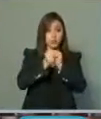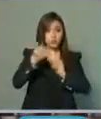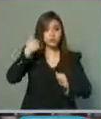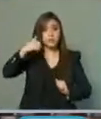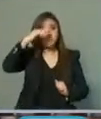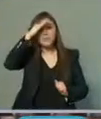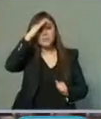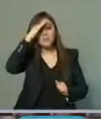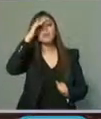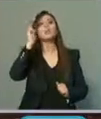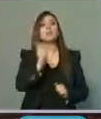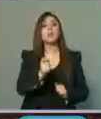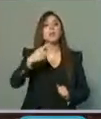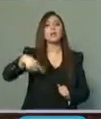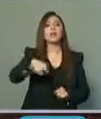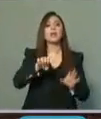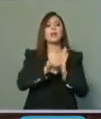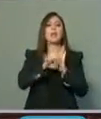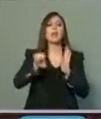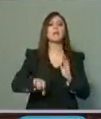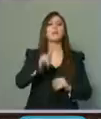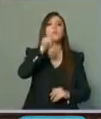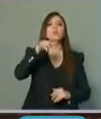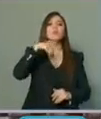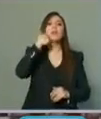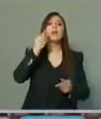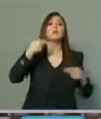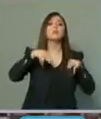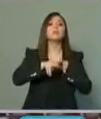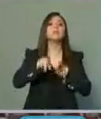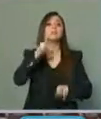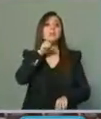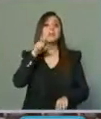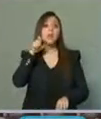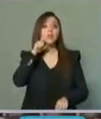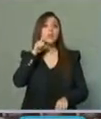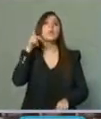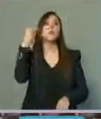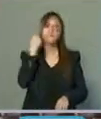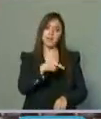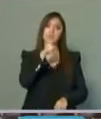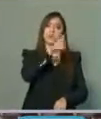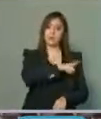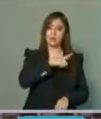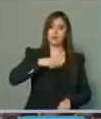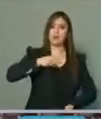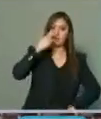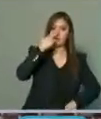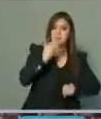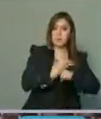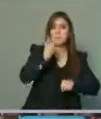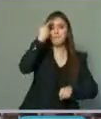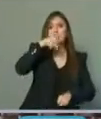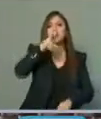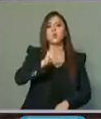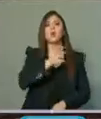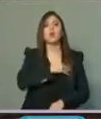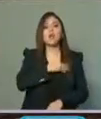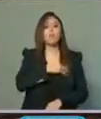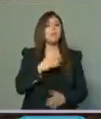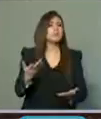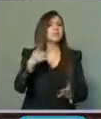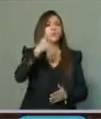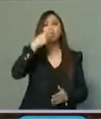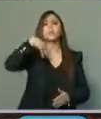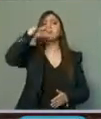ahora, de vivir una sexualidad mucho más responsable. Claro. ¿Por qué es tan importante la educación? Y nótese, la educación no únicamente tiene que ver